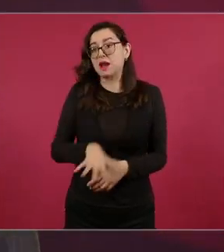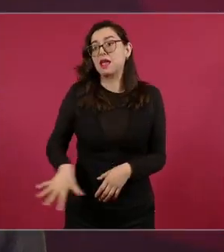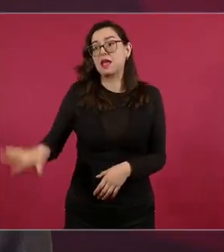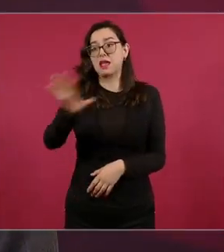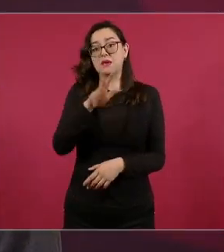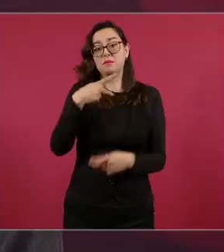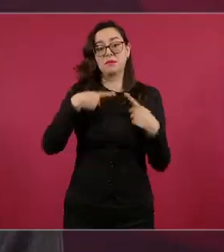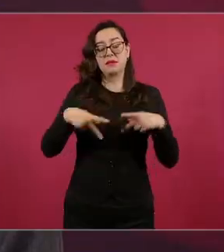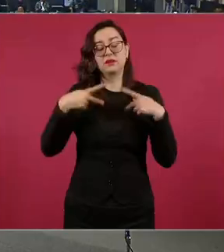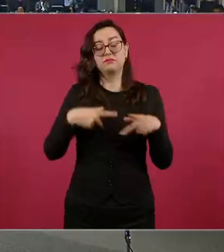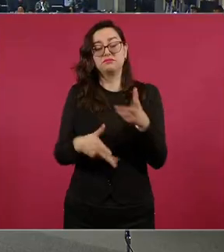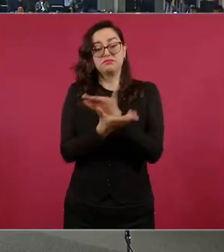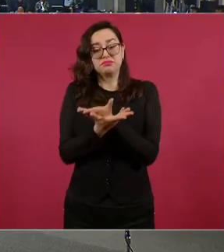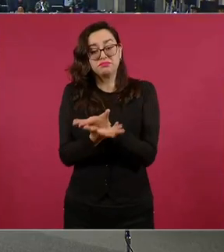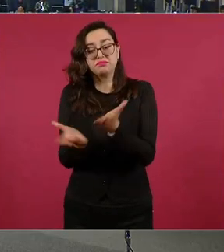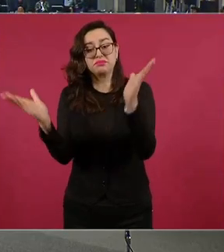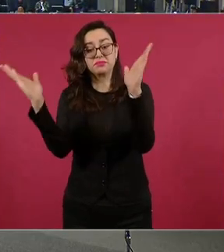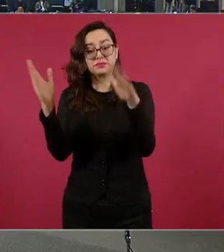mexicanos.